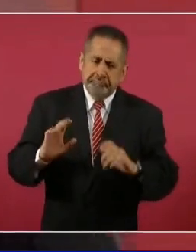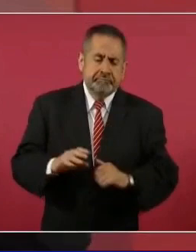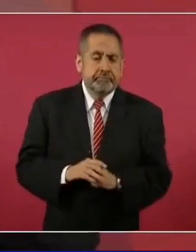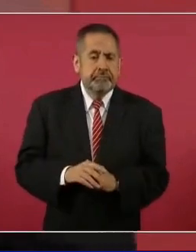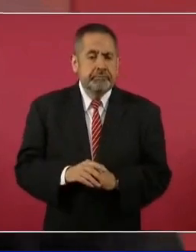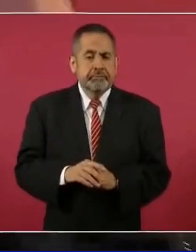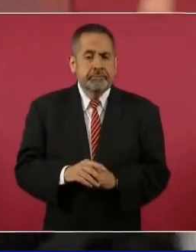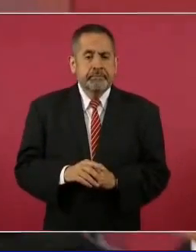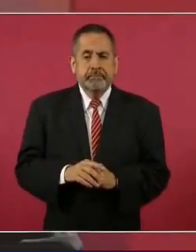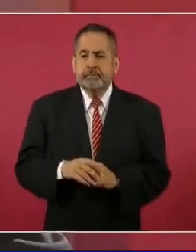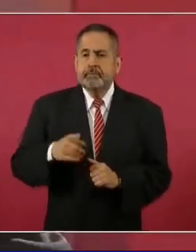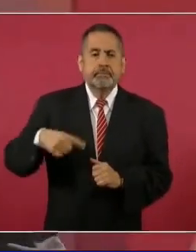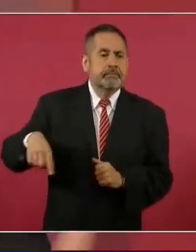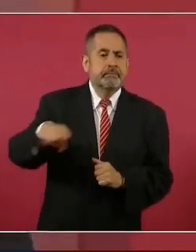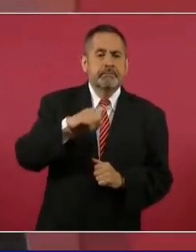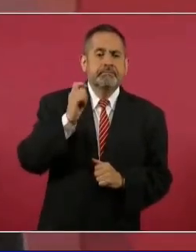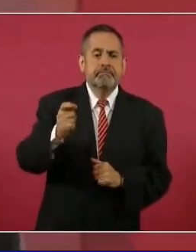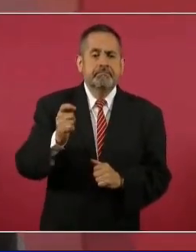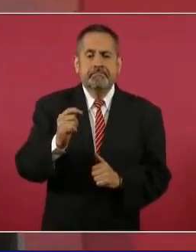ya todo tiene un límite,